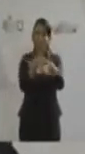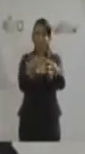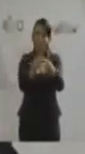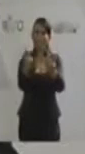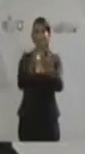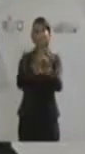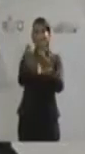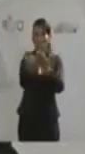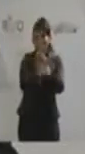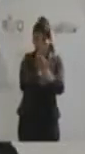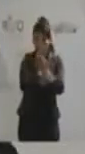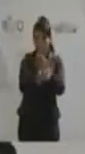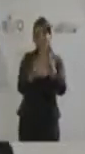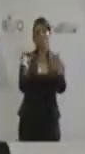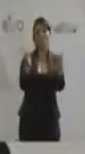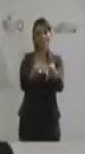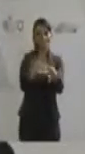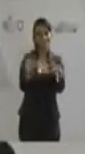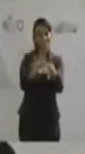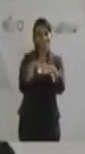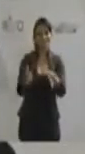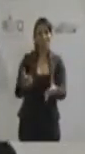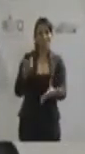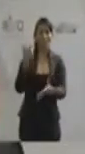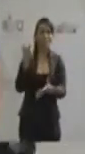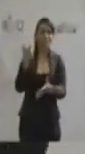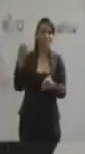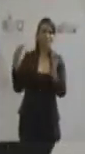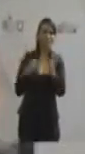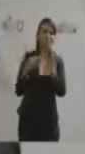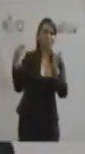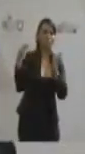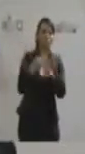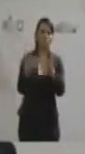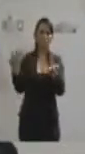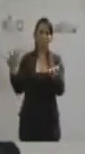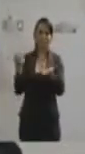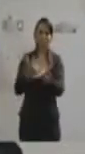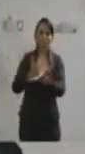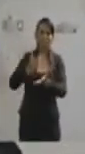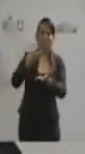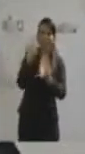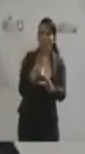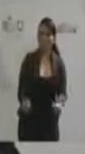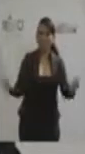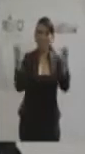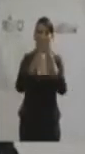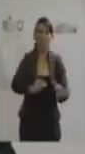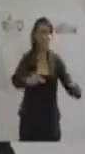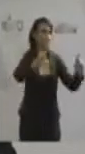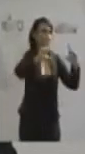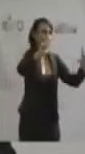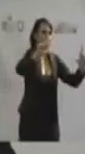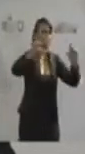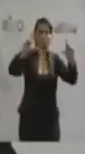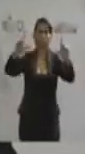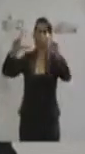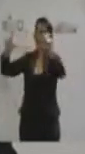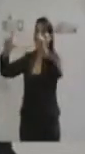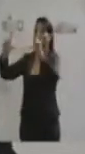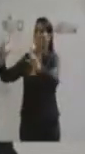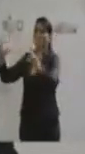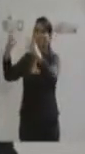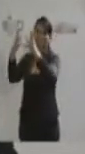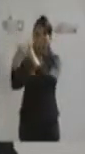gastando cantidades millonarias de recursos con espectaculares por toda la ciudad, que ninguna propuesta te presentan, que nada